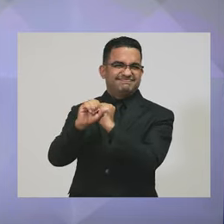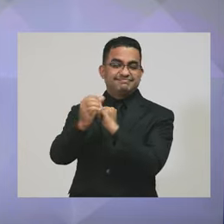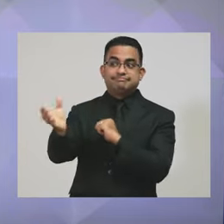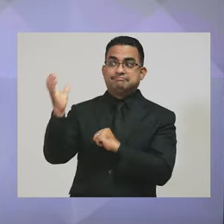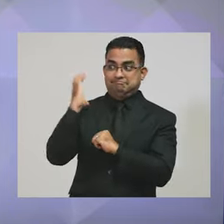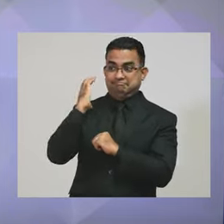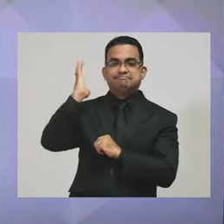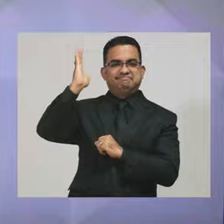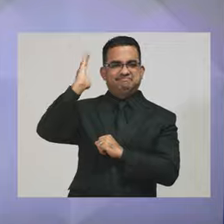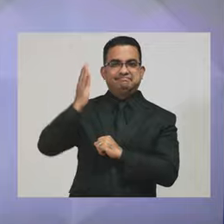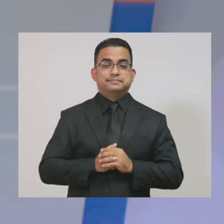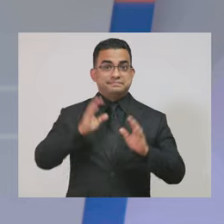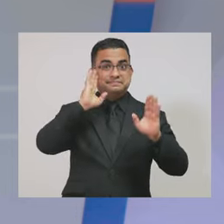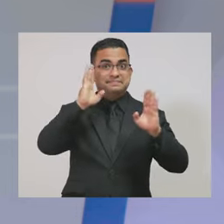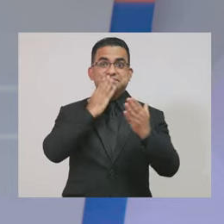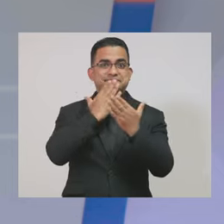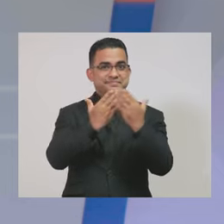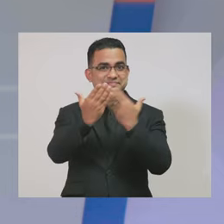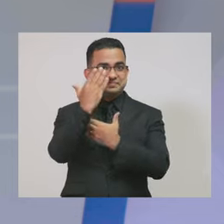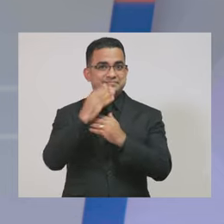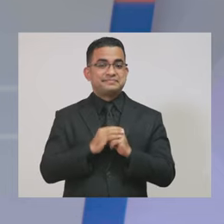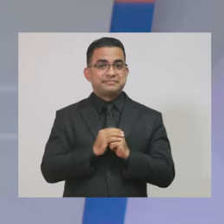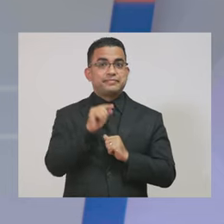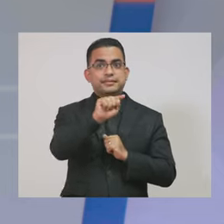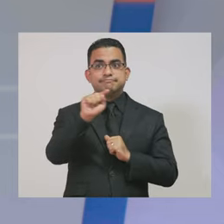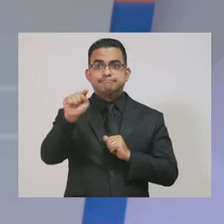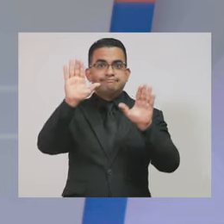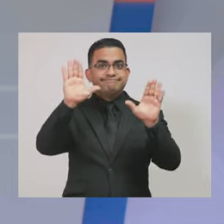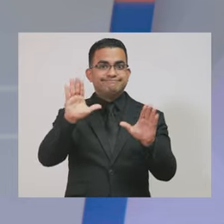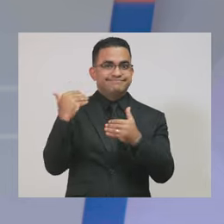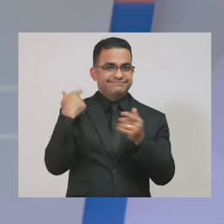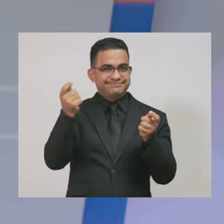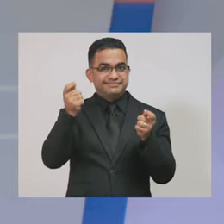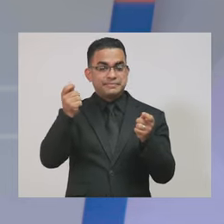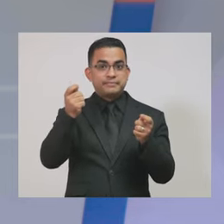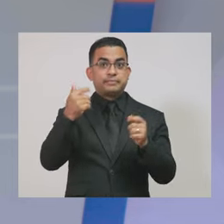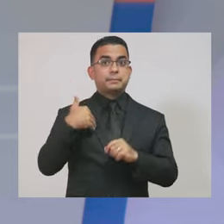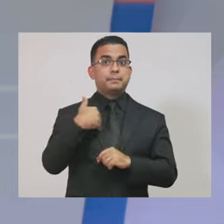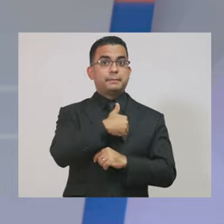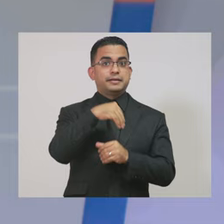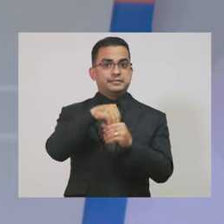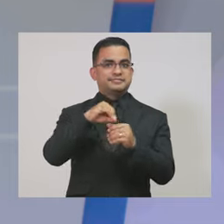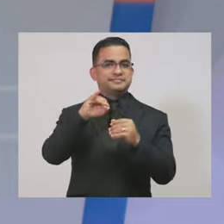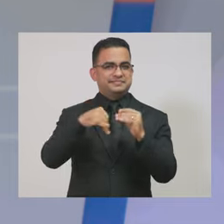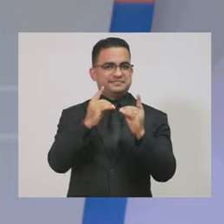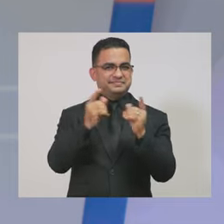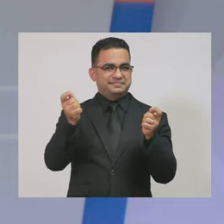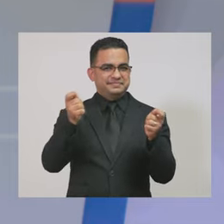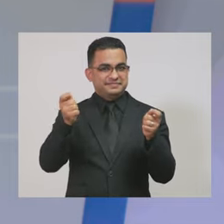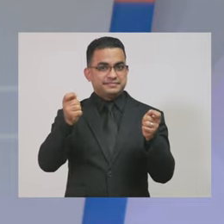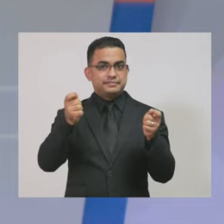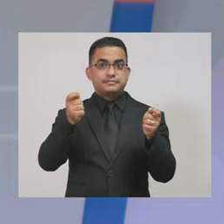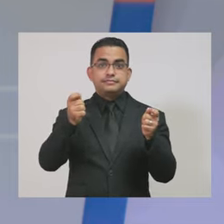promoción y en el suyo buenos días excelencia reverendísima señores miembros de la junta de